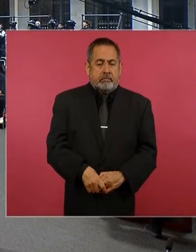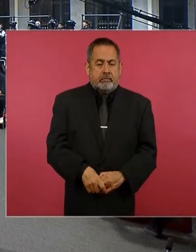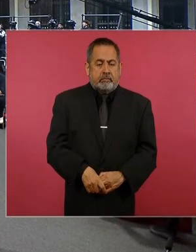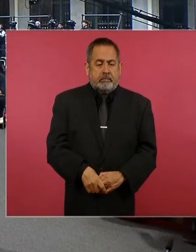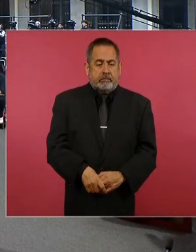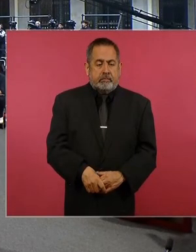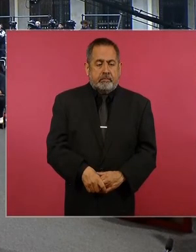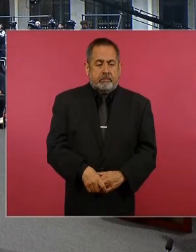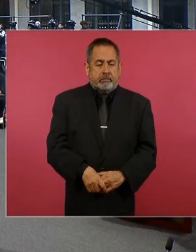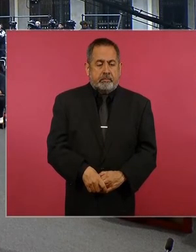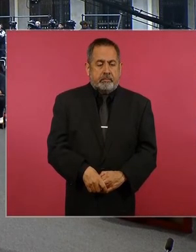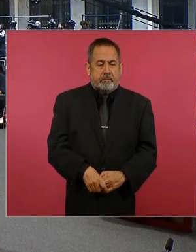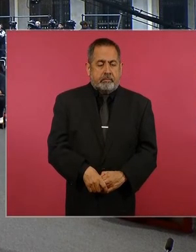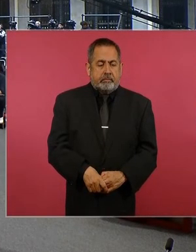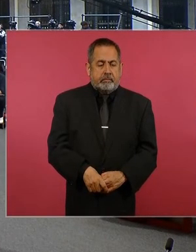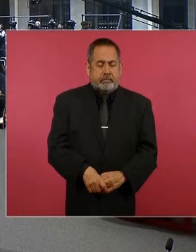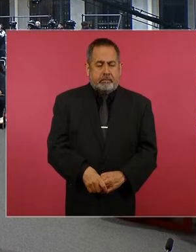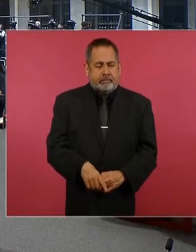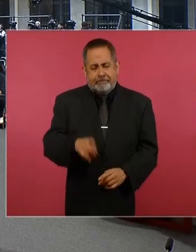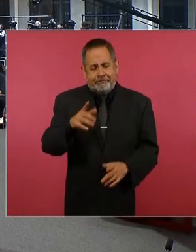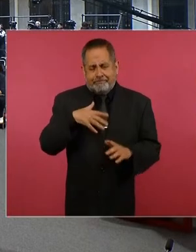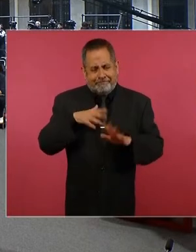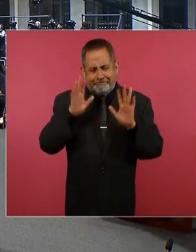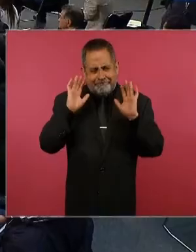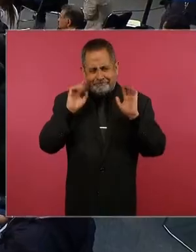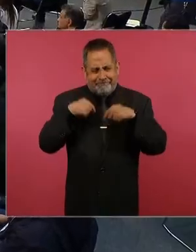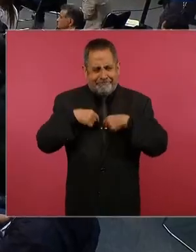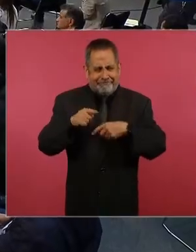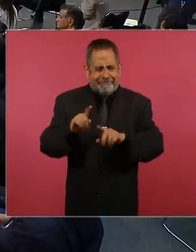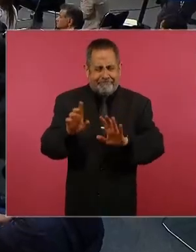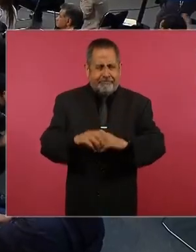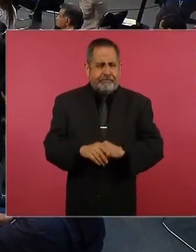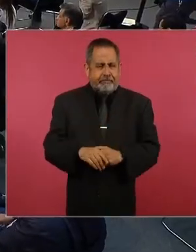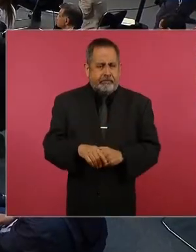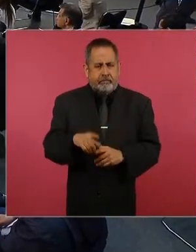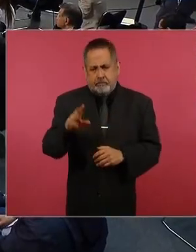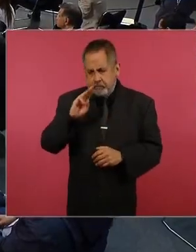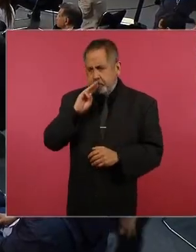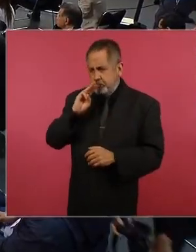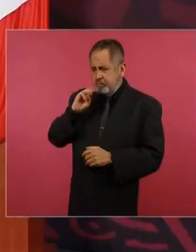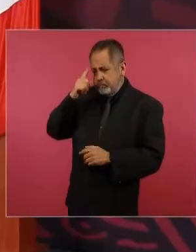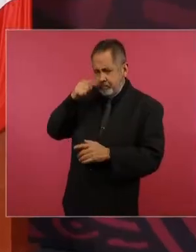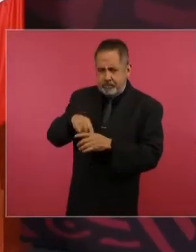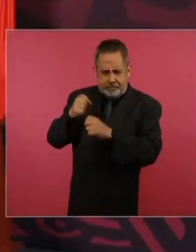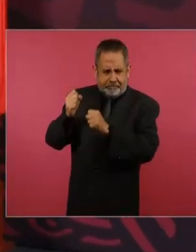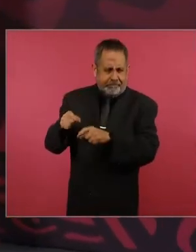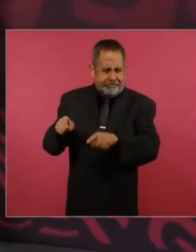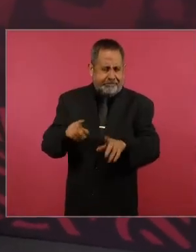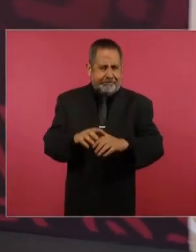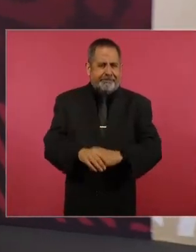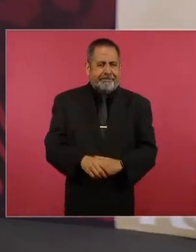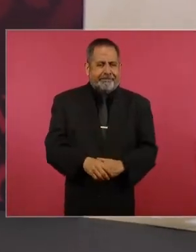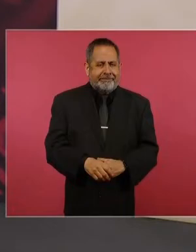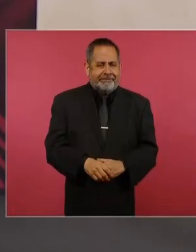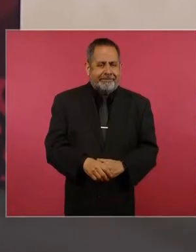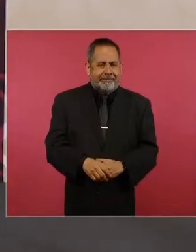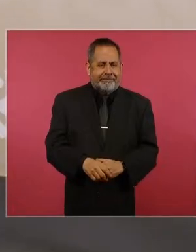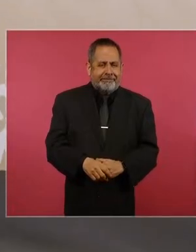Sí, pero es que yo salgo. Ese es. Sí, pero la mamá sí, seguramente.